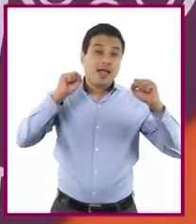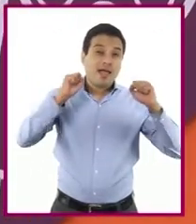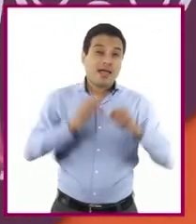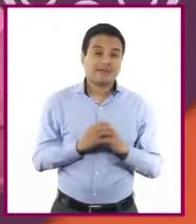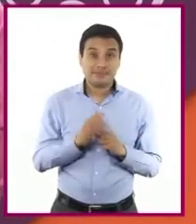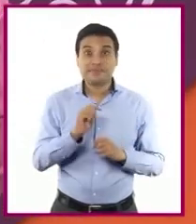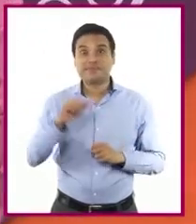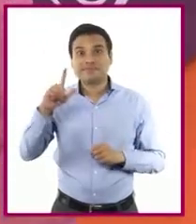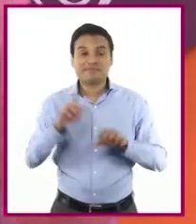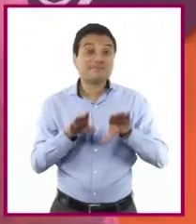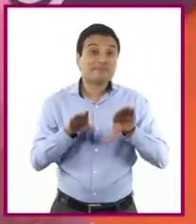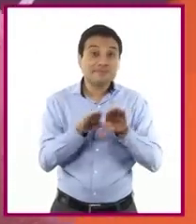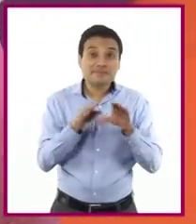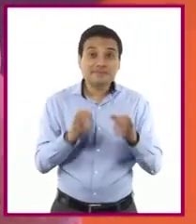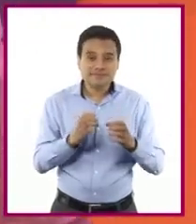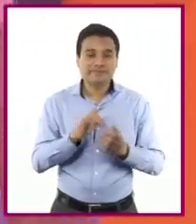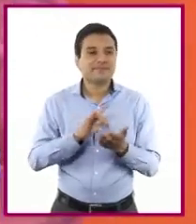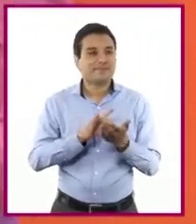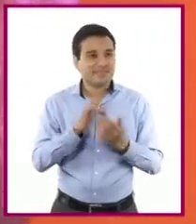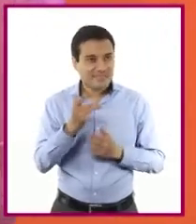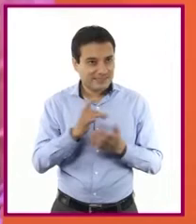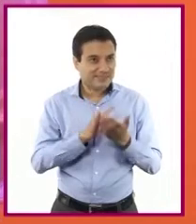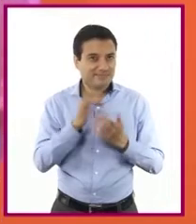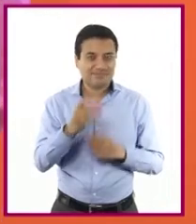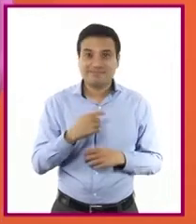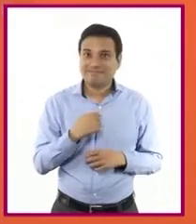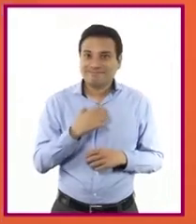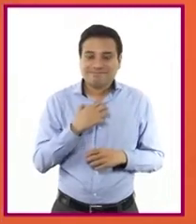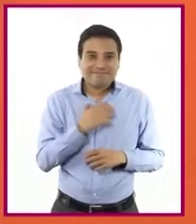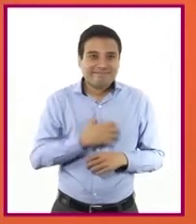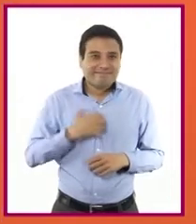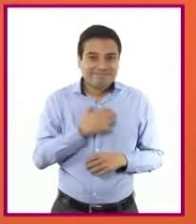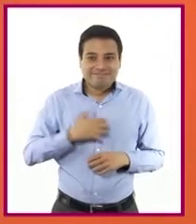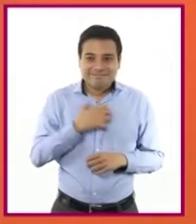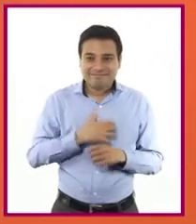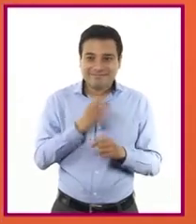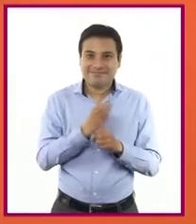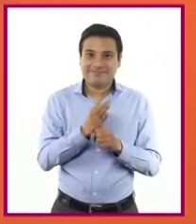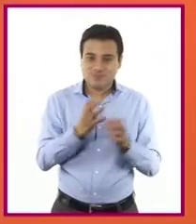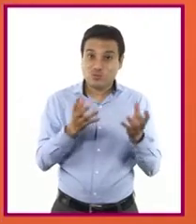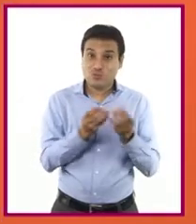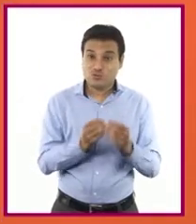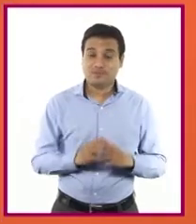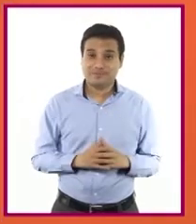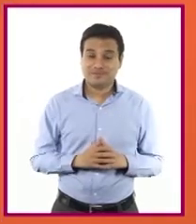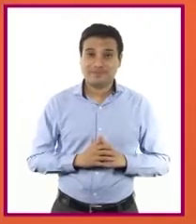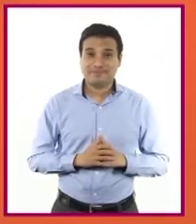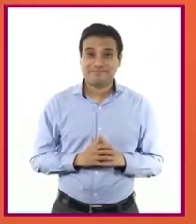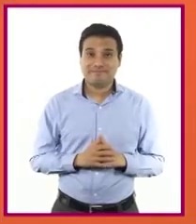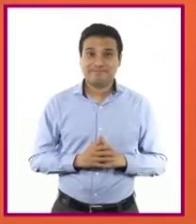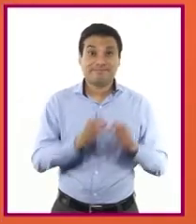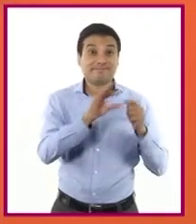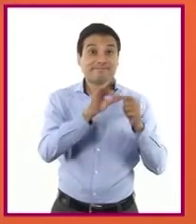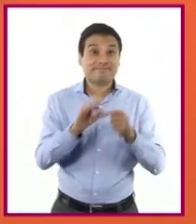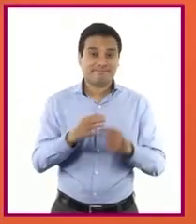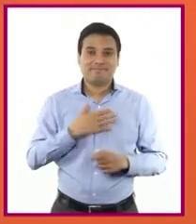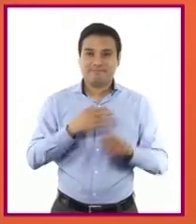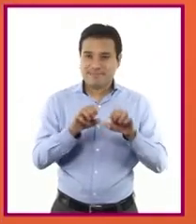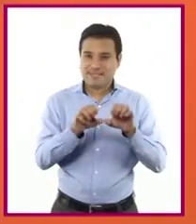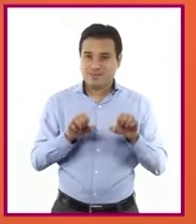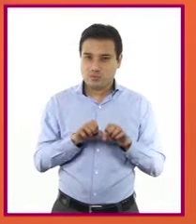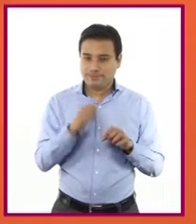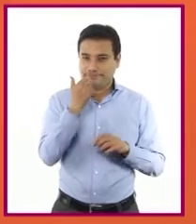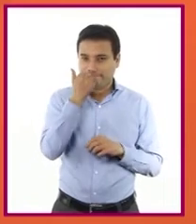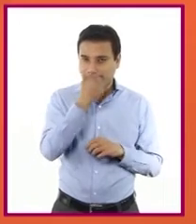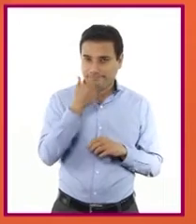tal? ¿Qué tal? Gracias, Daniel. Estoy muy contento de estar contigo y nuestros estudiantes. Te presento a mi equipo de alumnas y